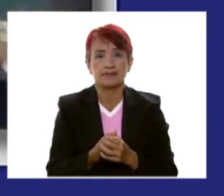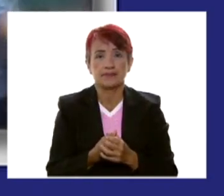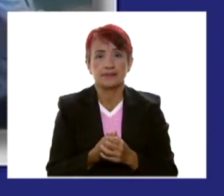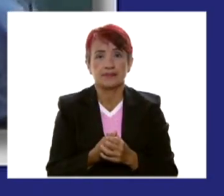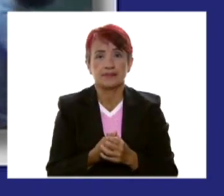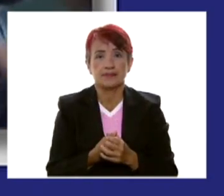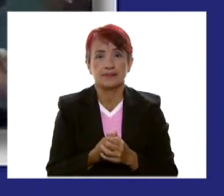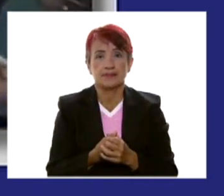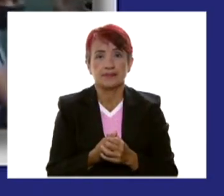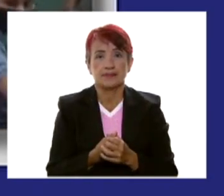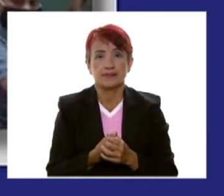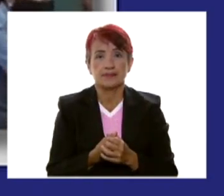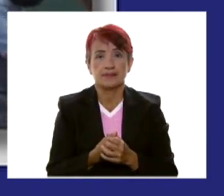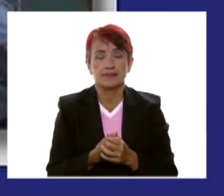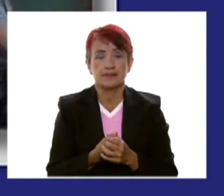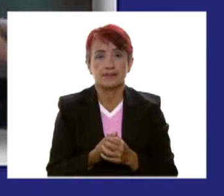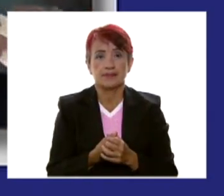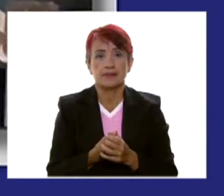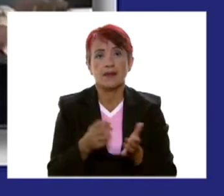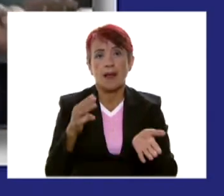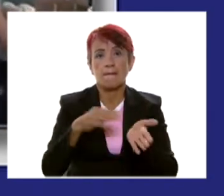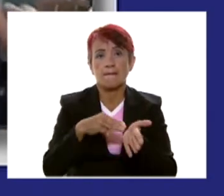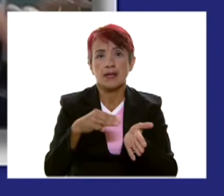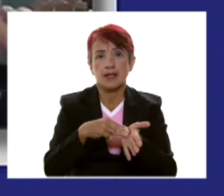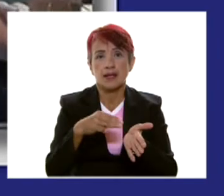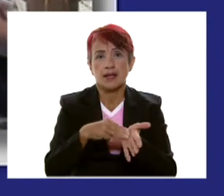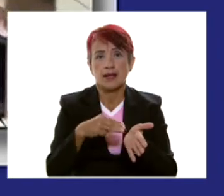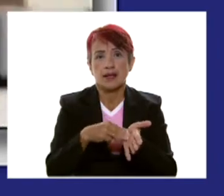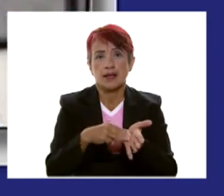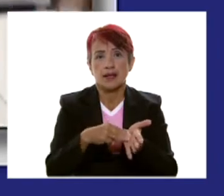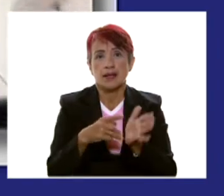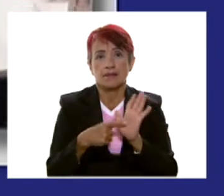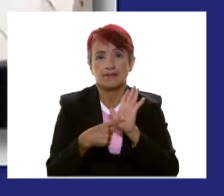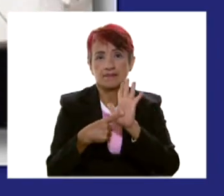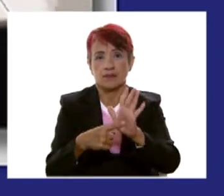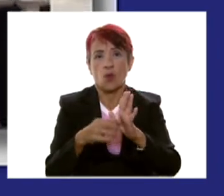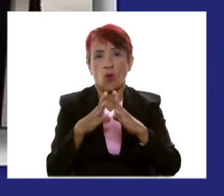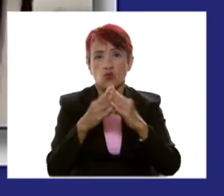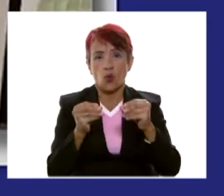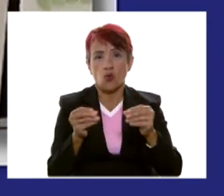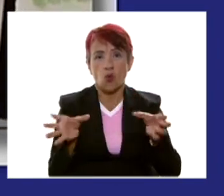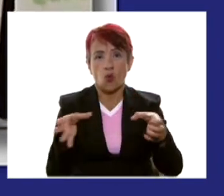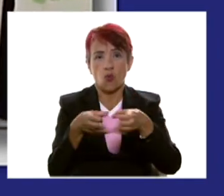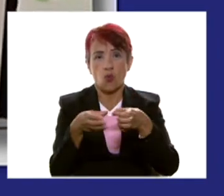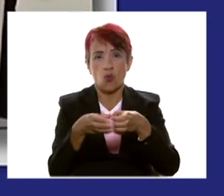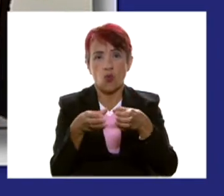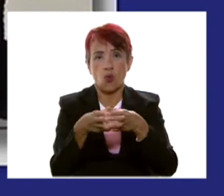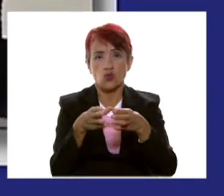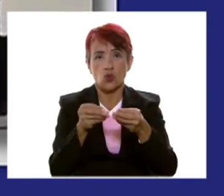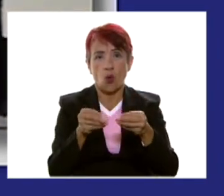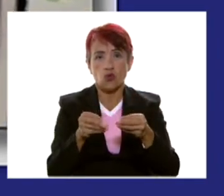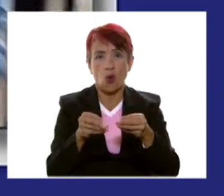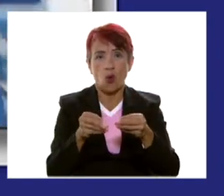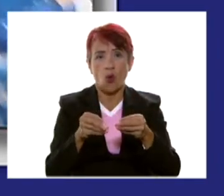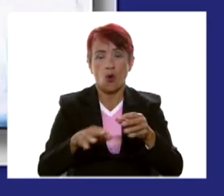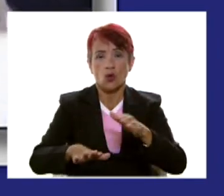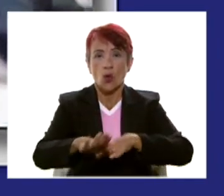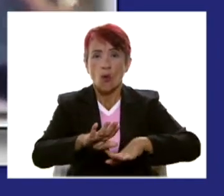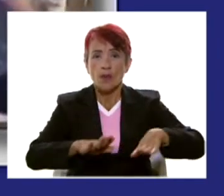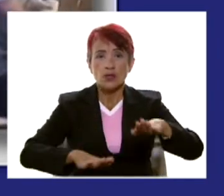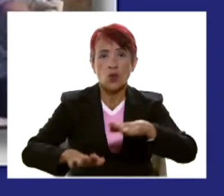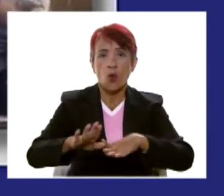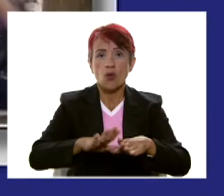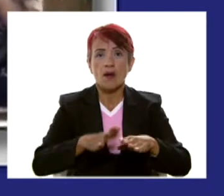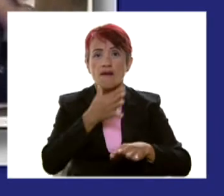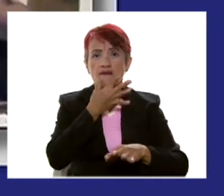Buenos días, mi nombre es Carlos Cabello y le vengo a presentar mi juego que se llama Dominar. Es una manera